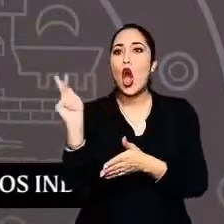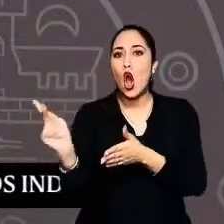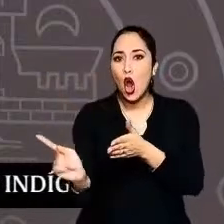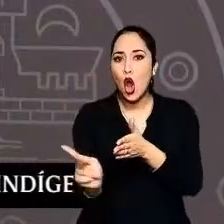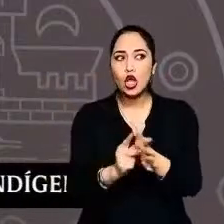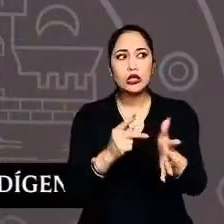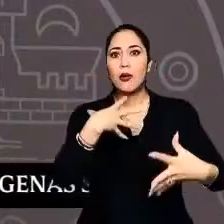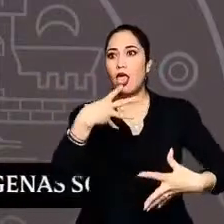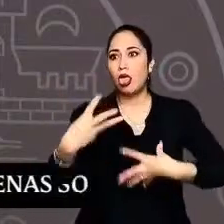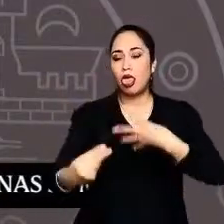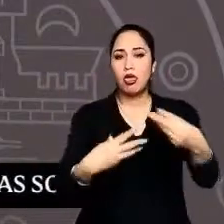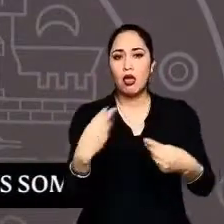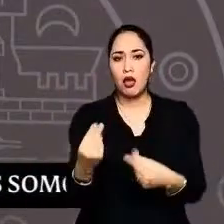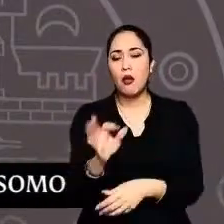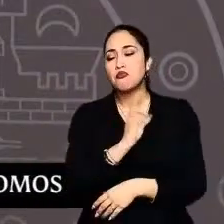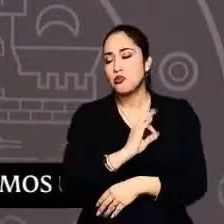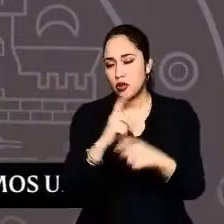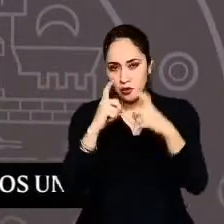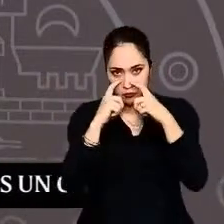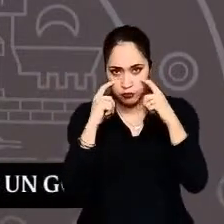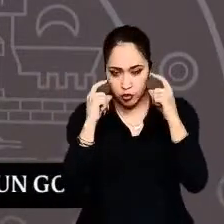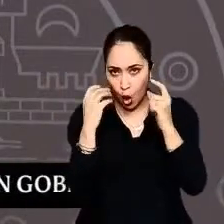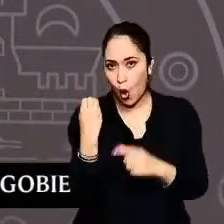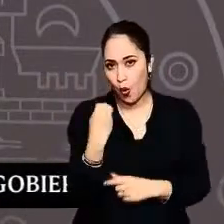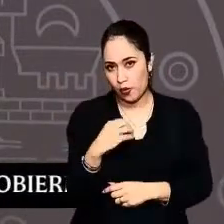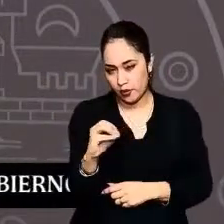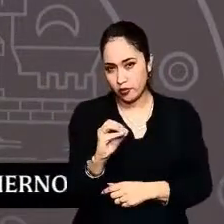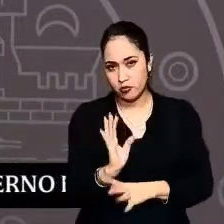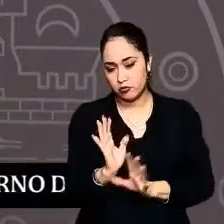decisión de que los cubrebocas son necesarios.